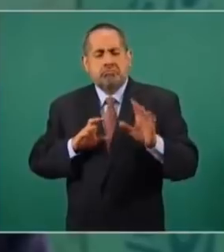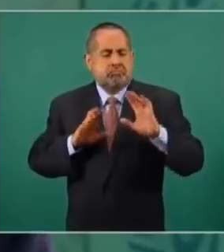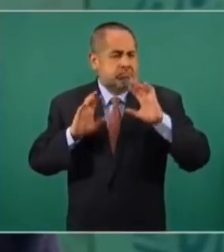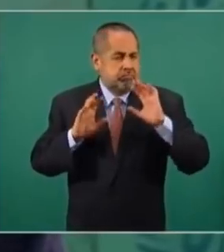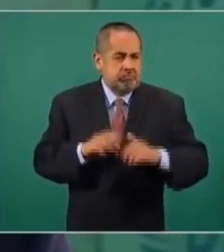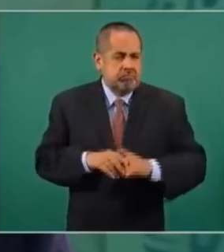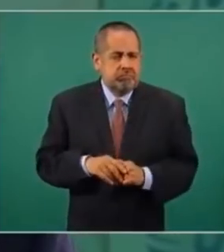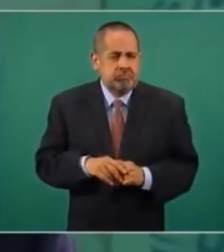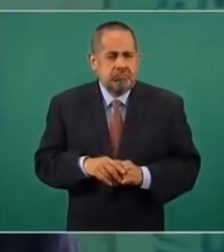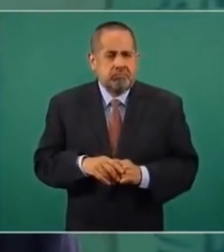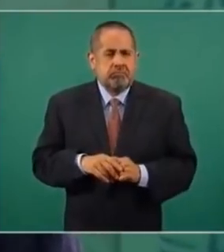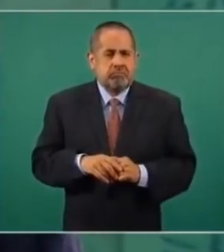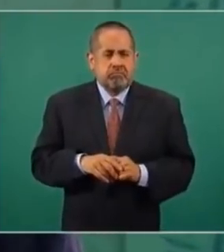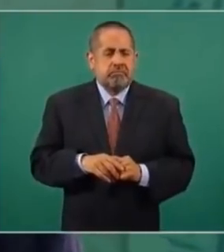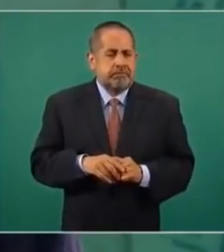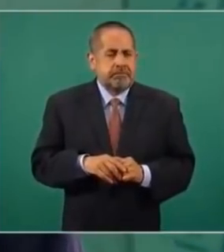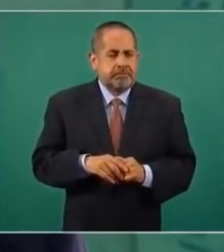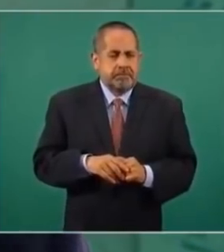o